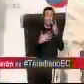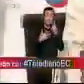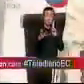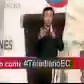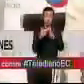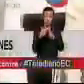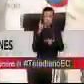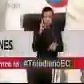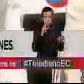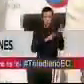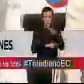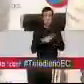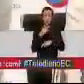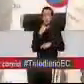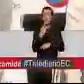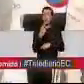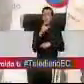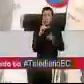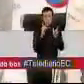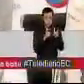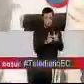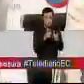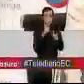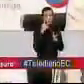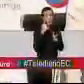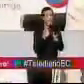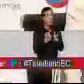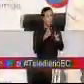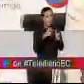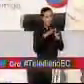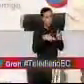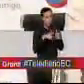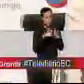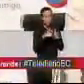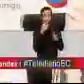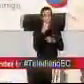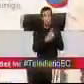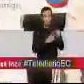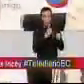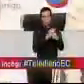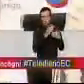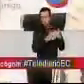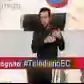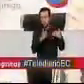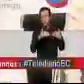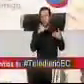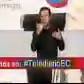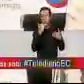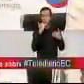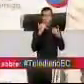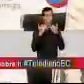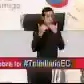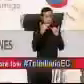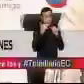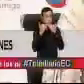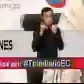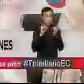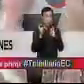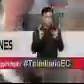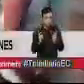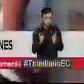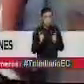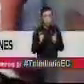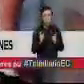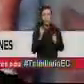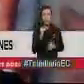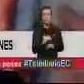gran fotografía o una fotografía chiquita que hacemos para, durante 12 meses, poder solventar o corregir cualquier